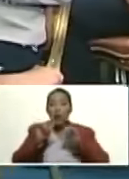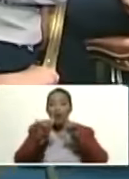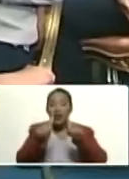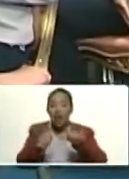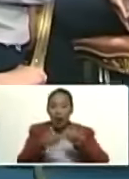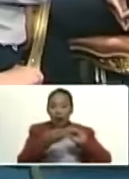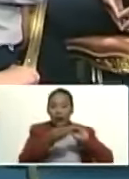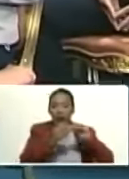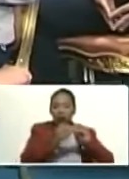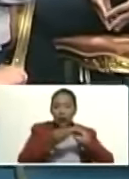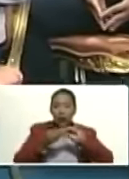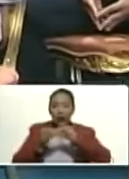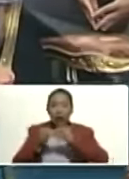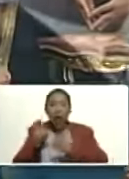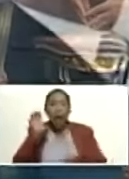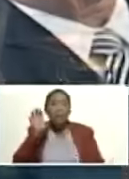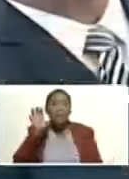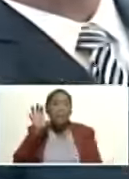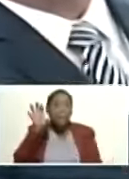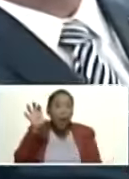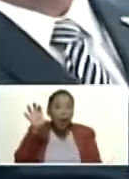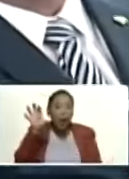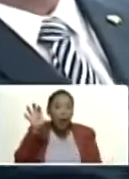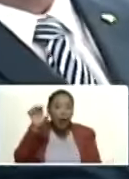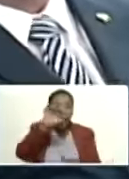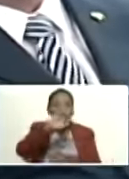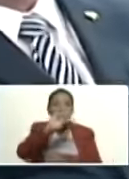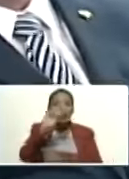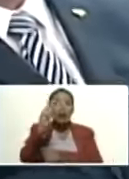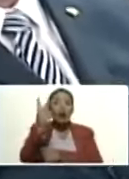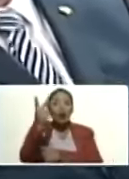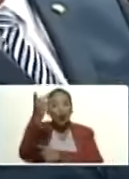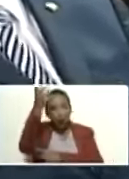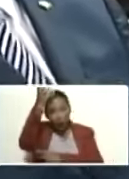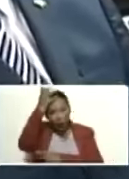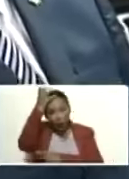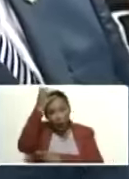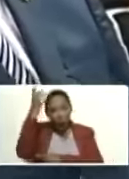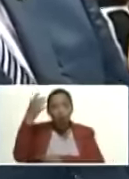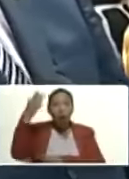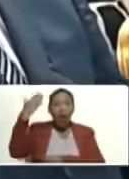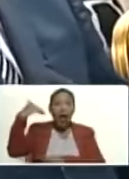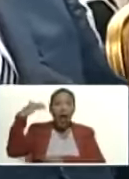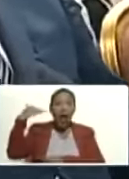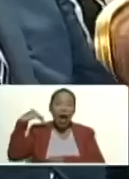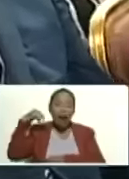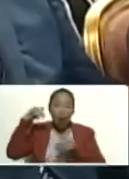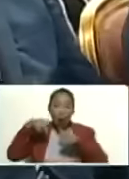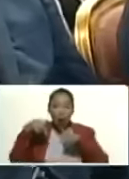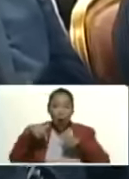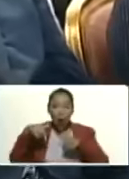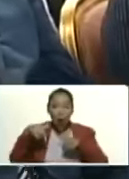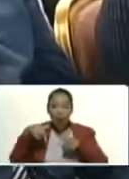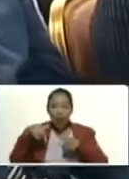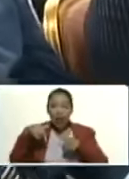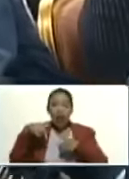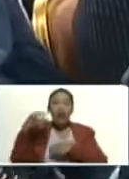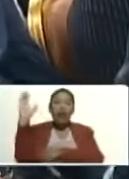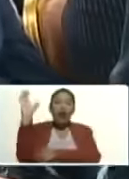conformación del mapa del virreinato de lo que hoy es Colombia, el virreinato de la Nueva